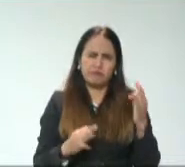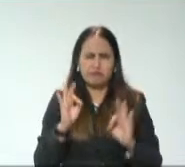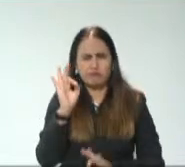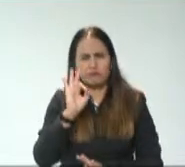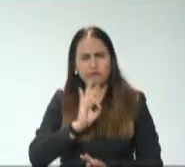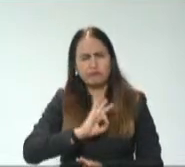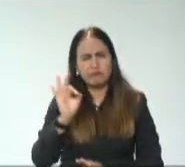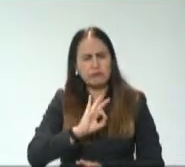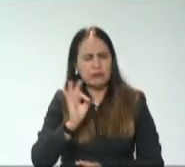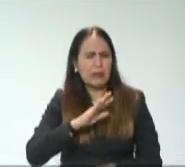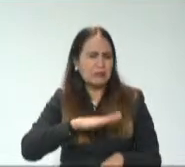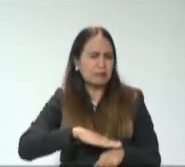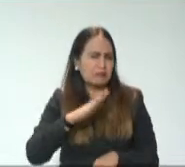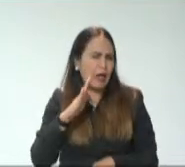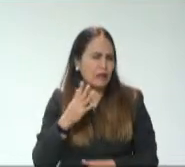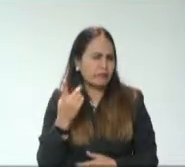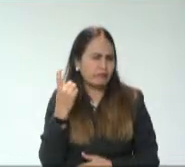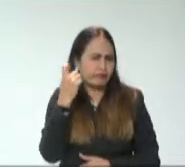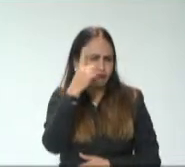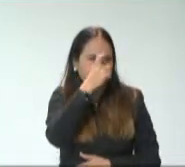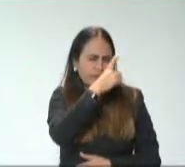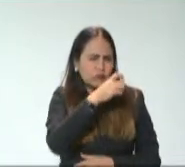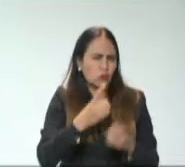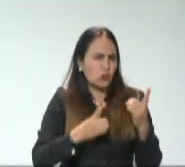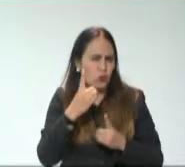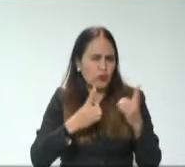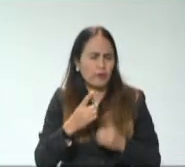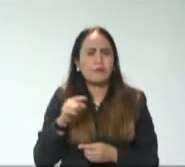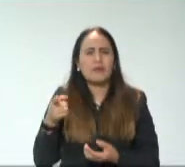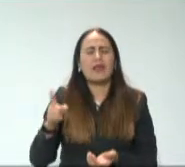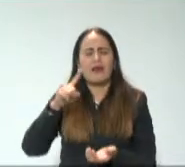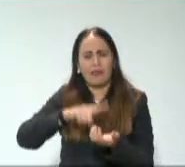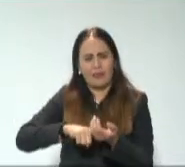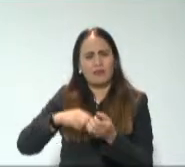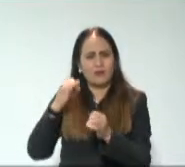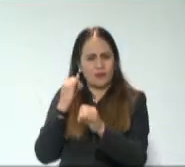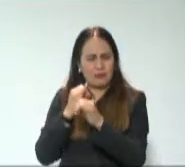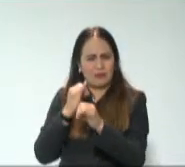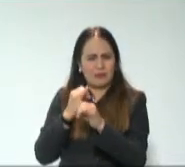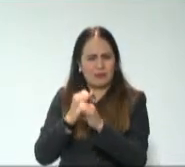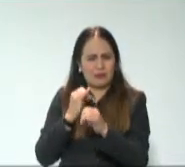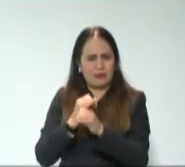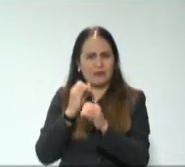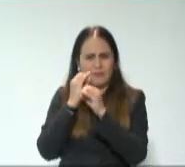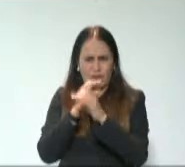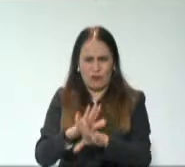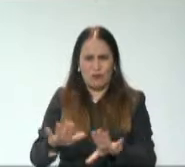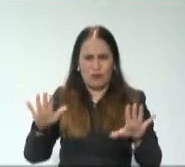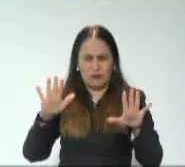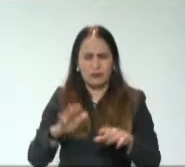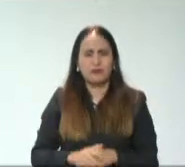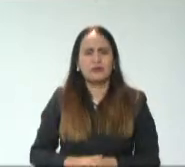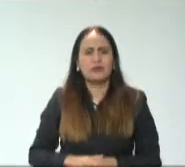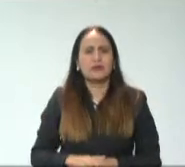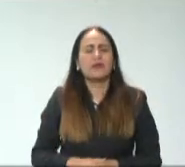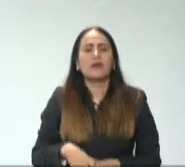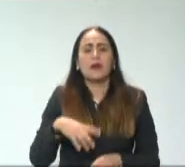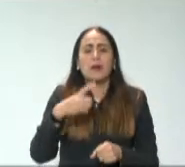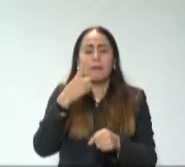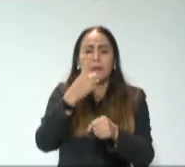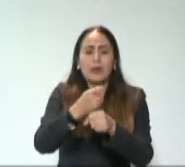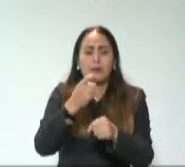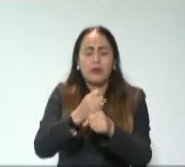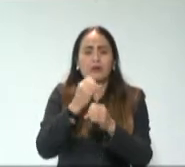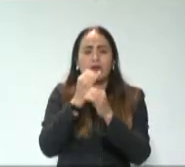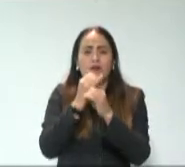poderlo dar entonces la infografía que se encuentra en la página de Internet permite de un primer inicio que el informe